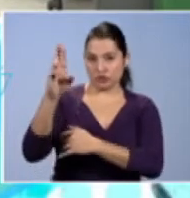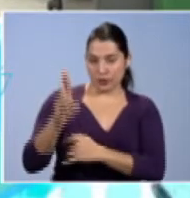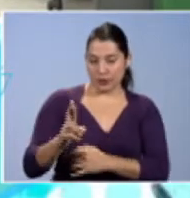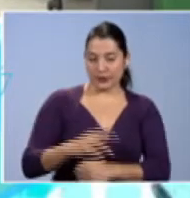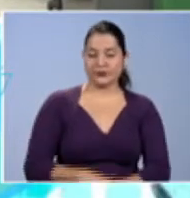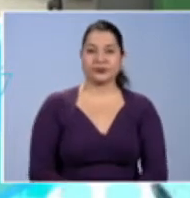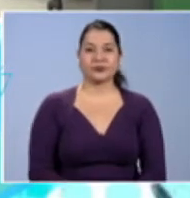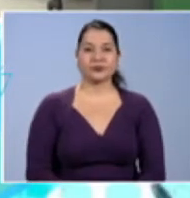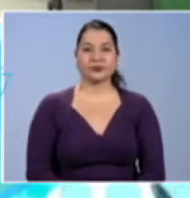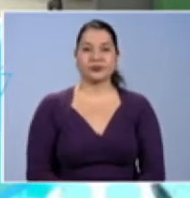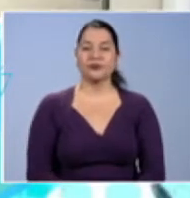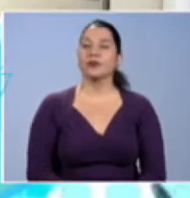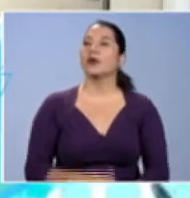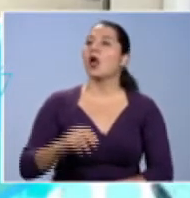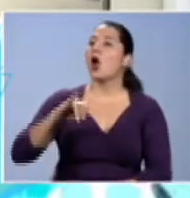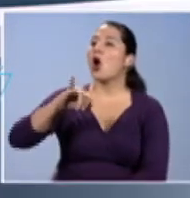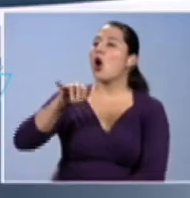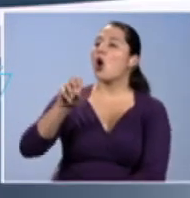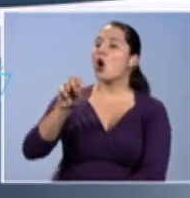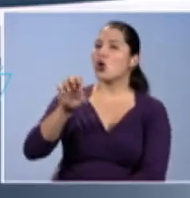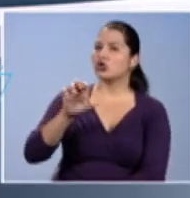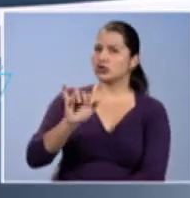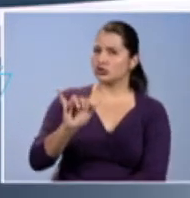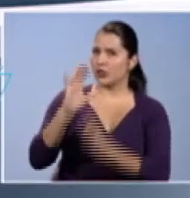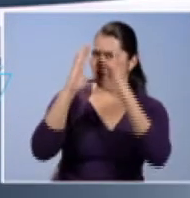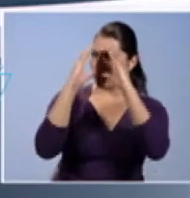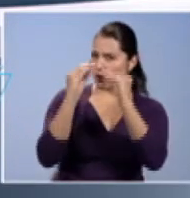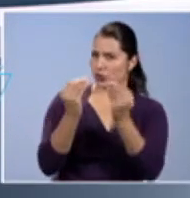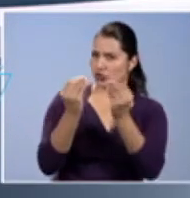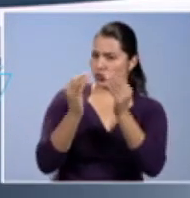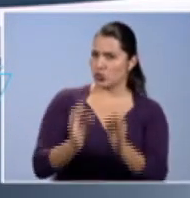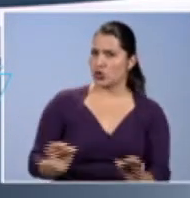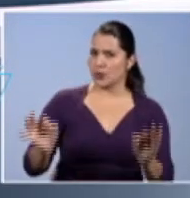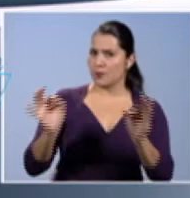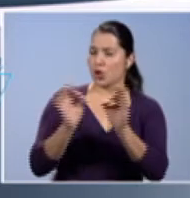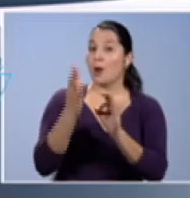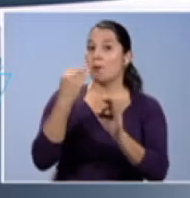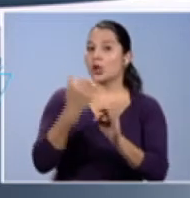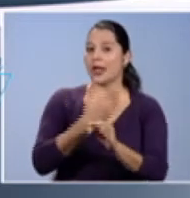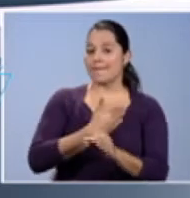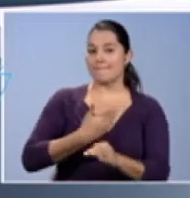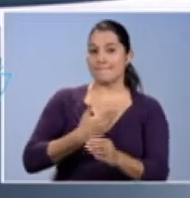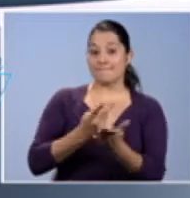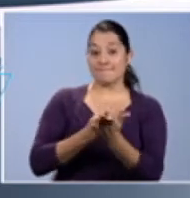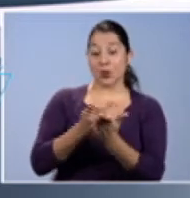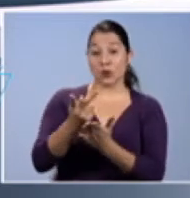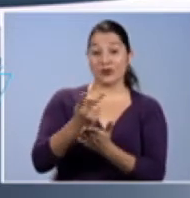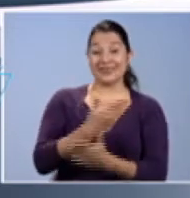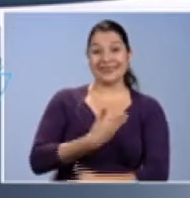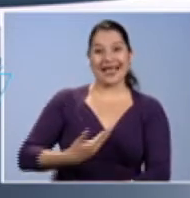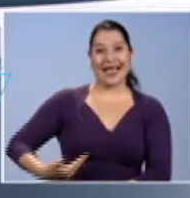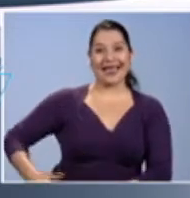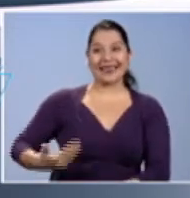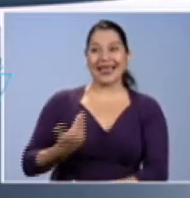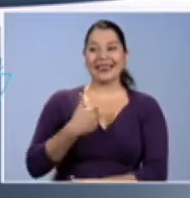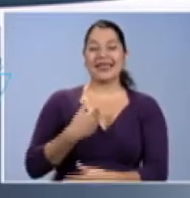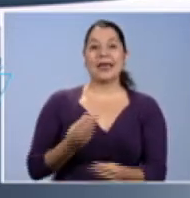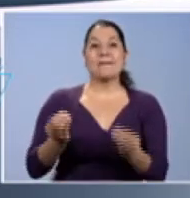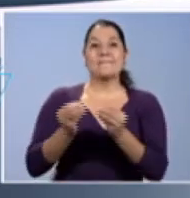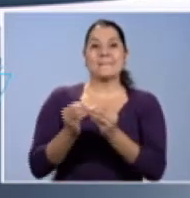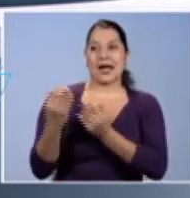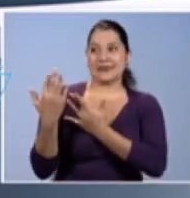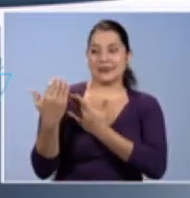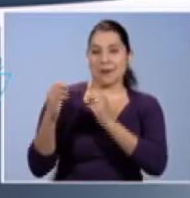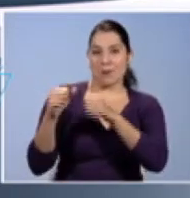puntualmente. Don José, que hay un dato bastante relevante y es que la provincia de Heredia es la que cuenta con más expectativas